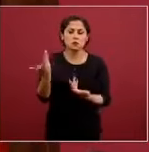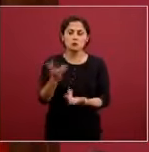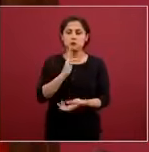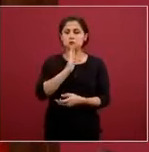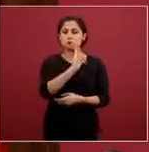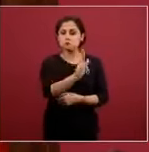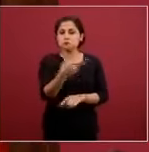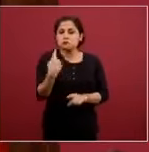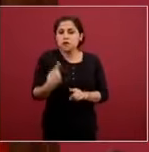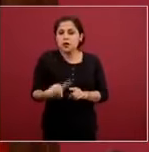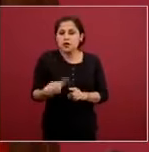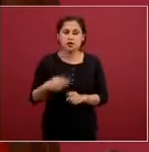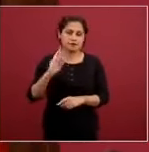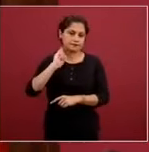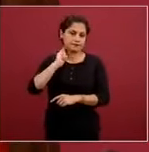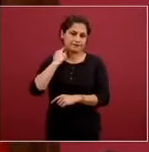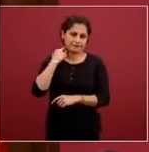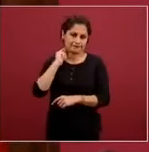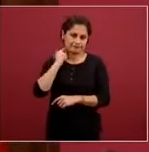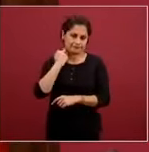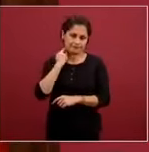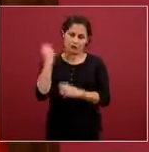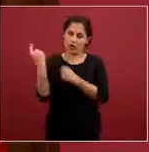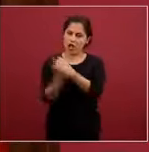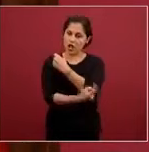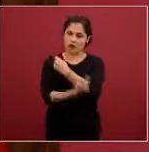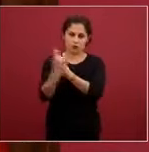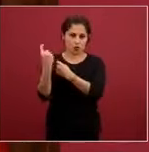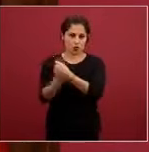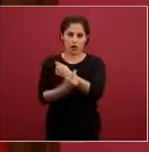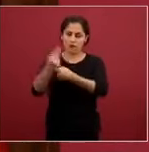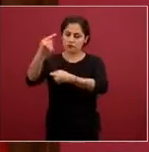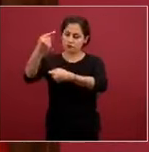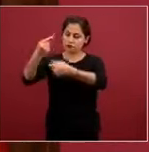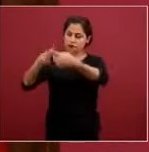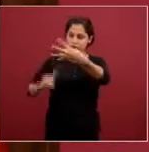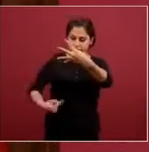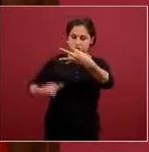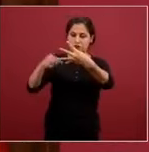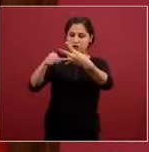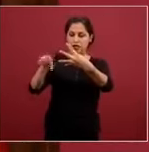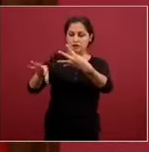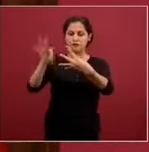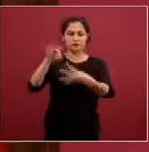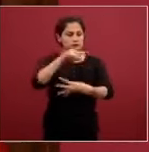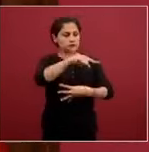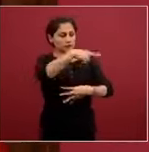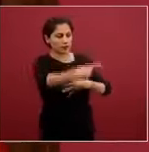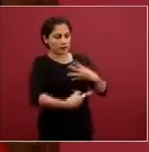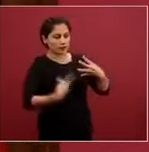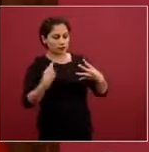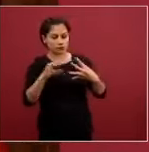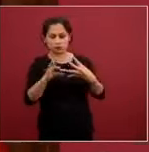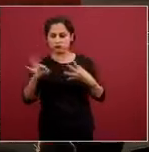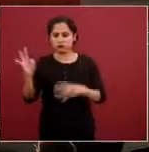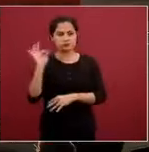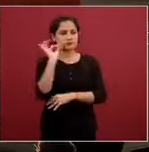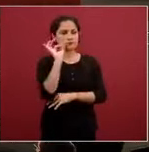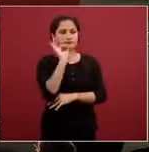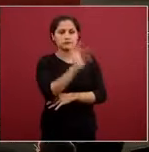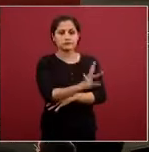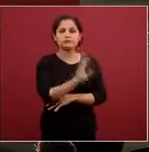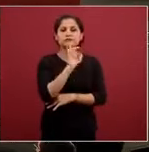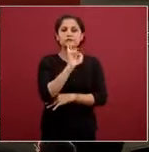las dudas que se tienen de acuerdo a un menú específico, pues es una disponibilidad 24 horas, 7 días a la semana. La siguiente, por